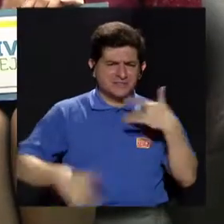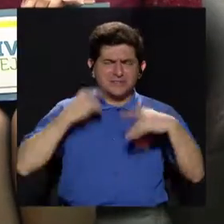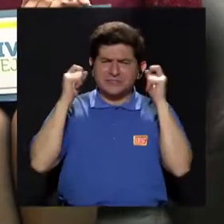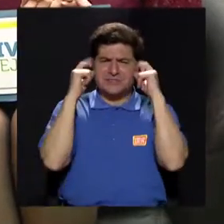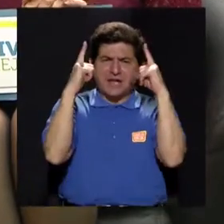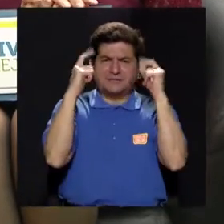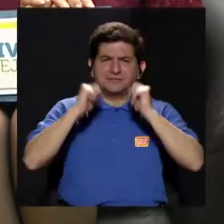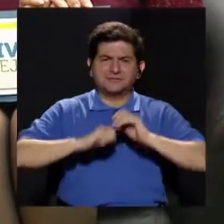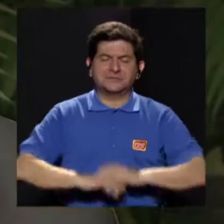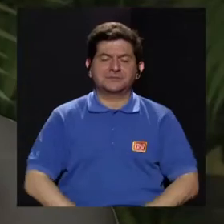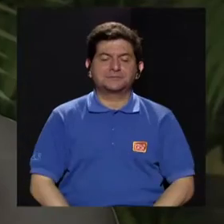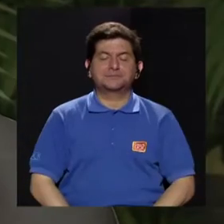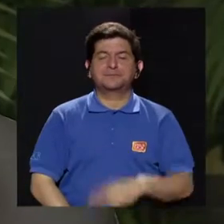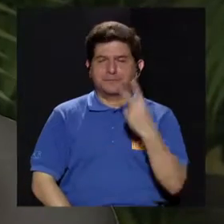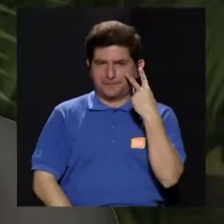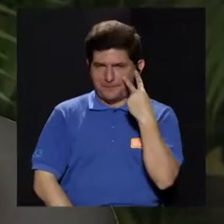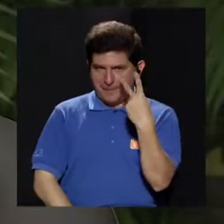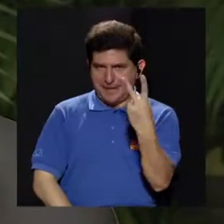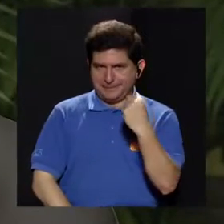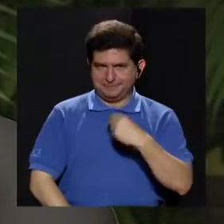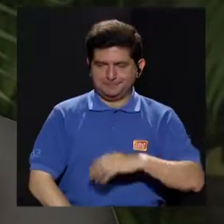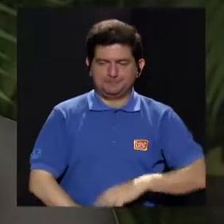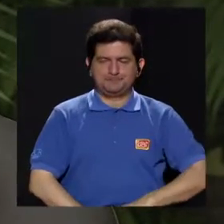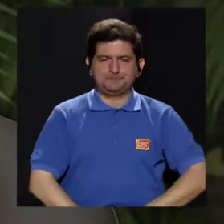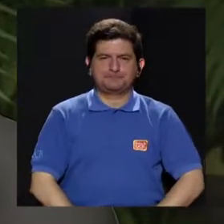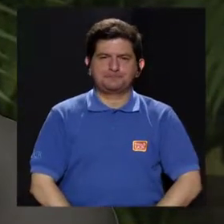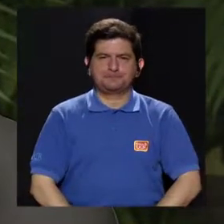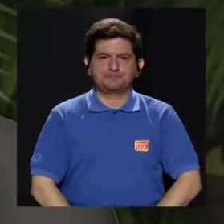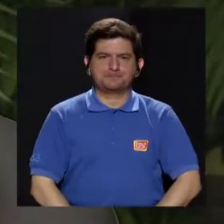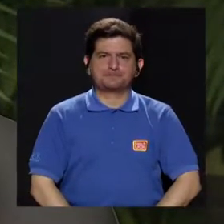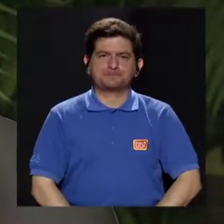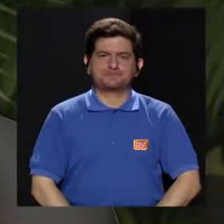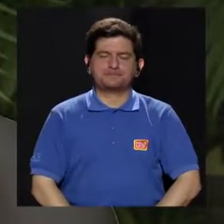de alarma. Vamos a ver,